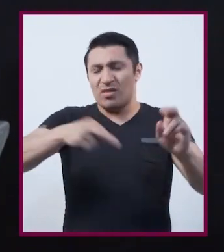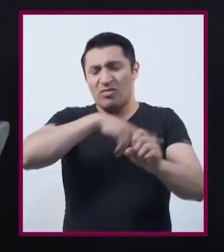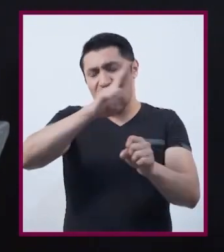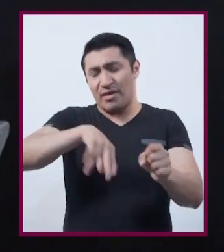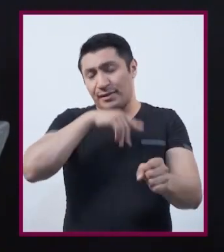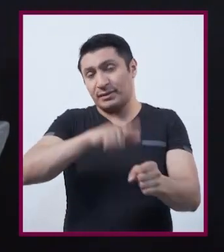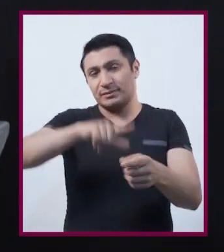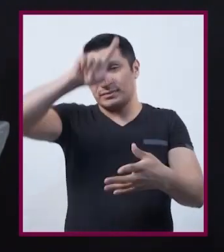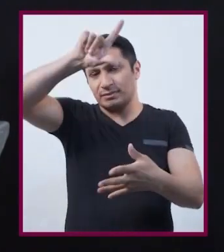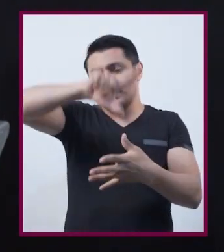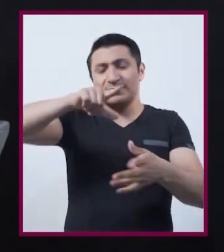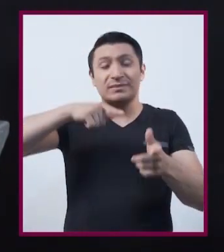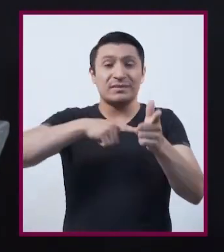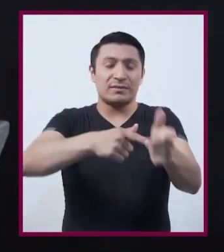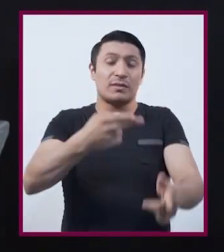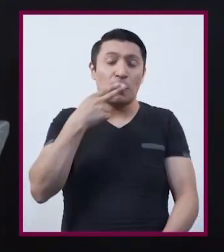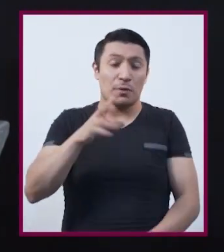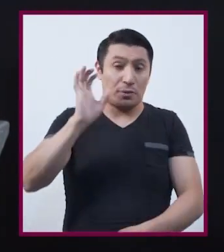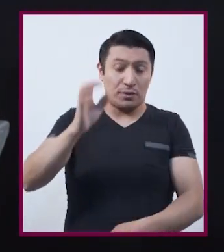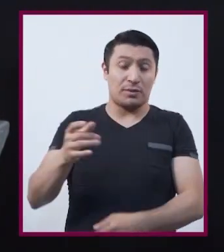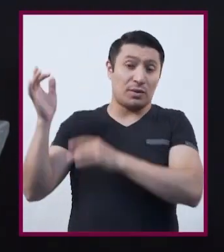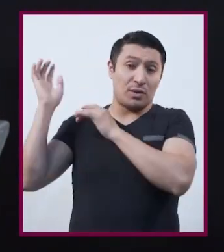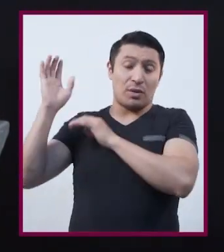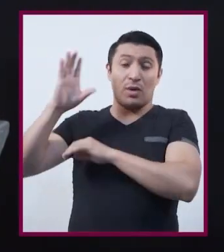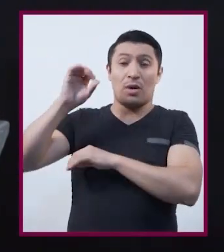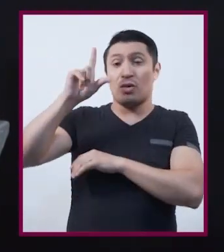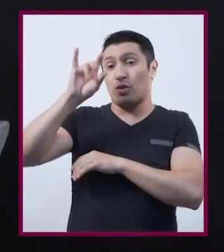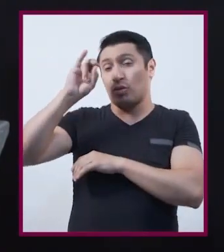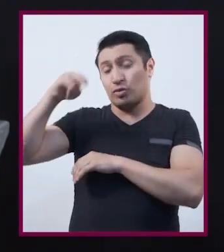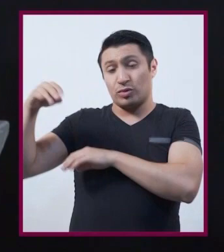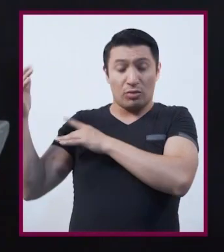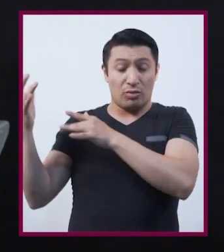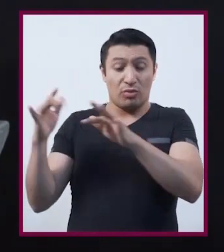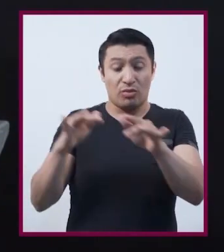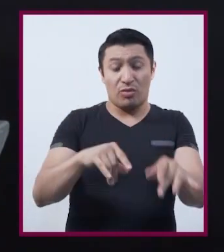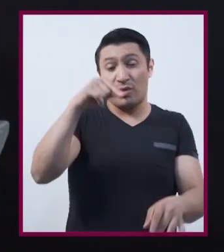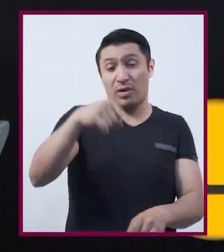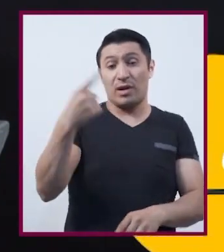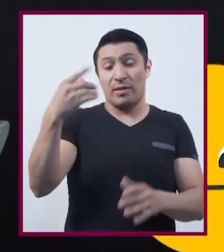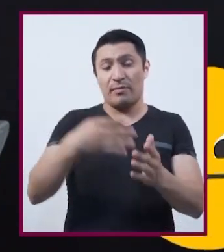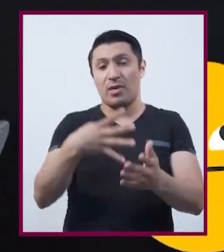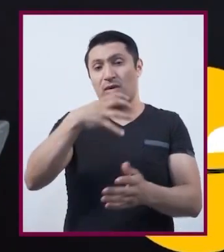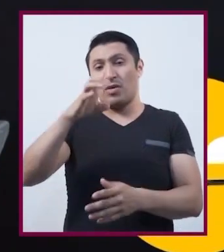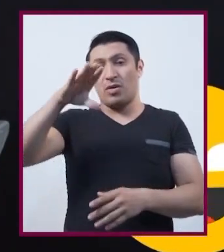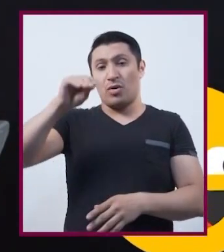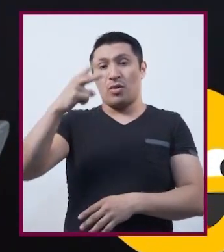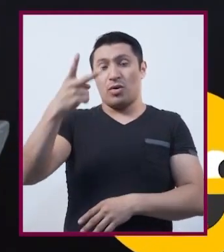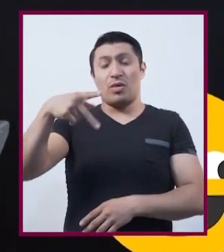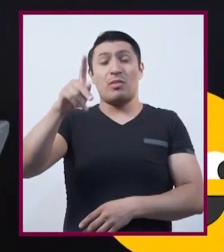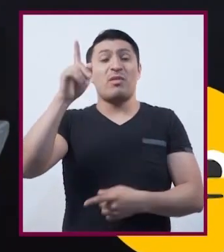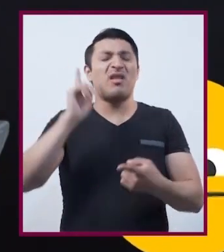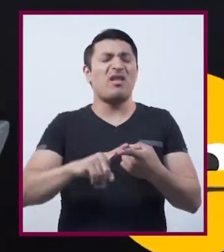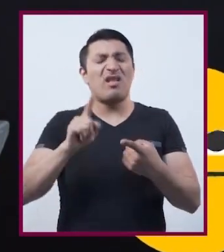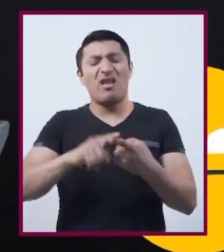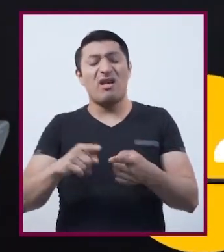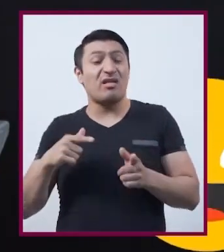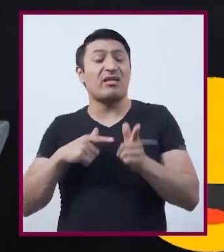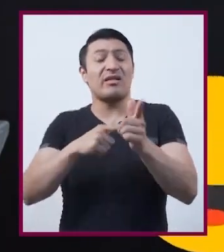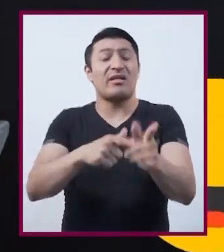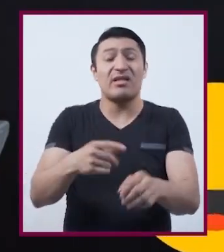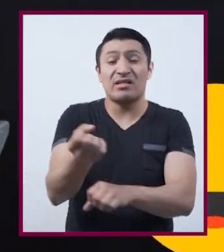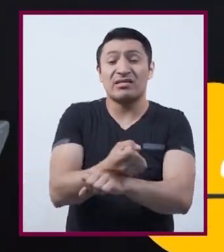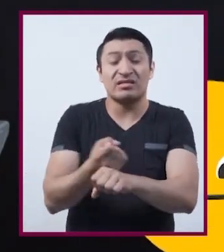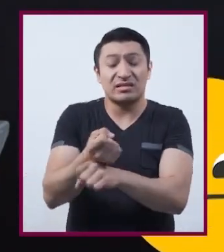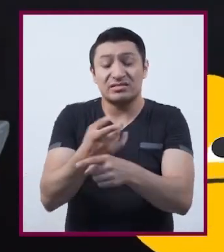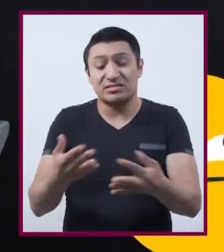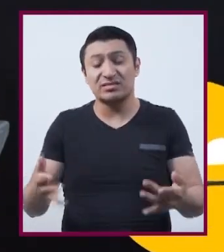1492. Pero, ¿quién mantiene abierta estas heridas y por qué? Justo ese es el tema central del libro, un libro, como